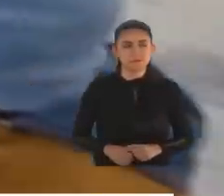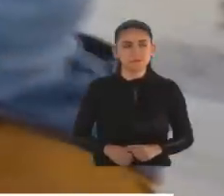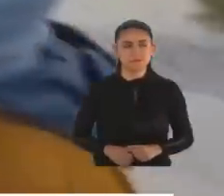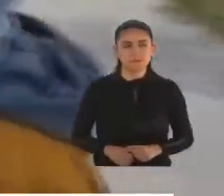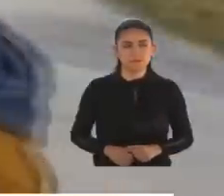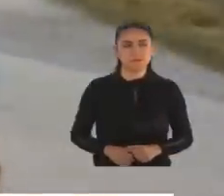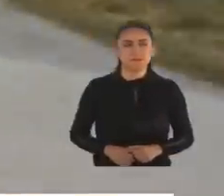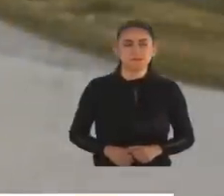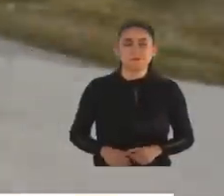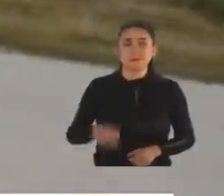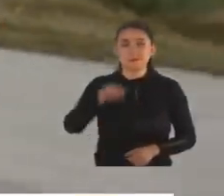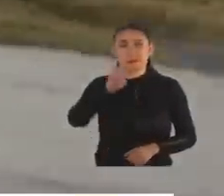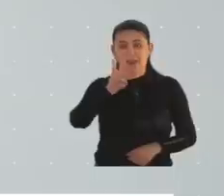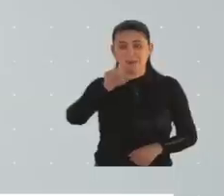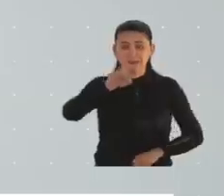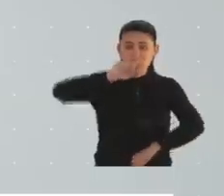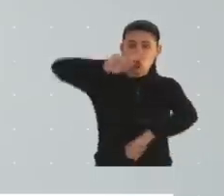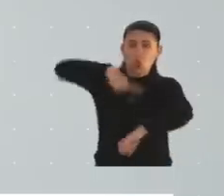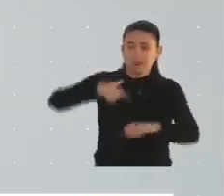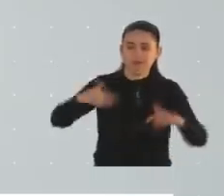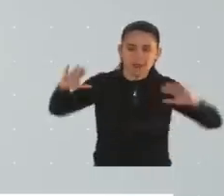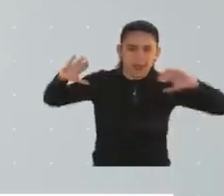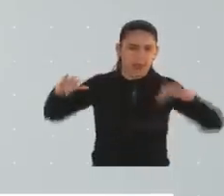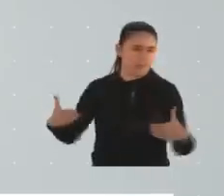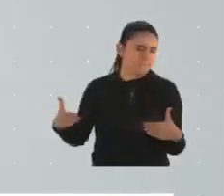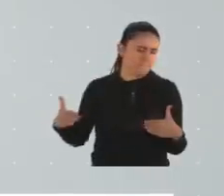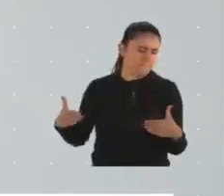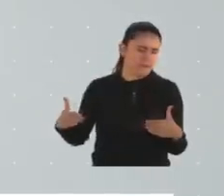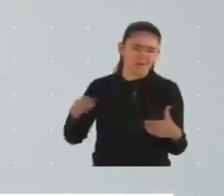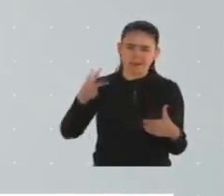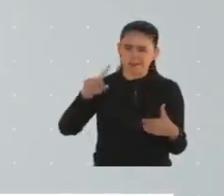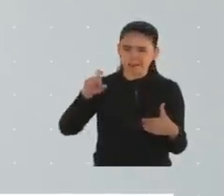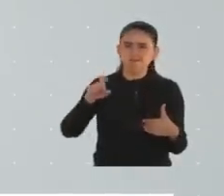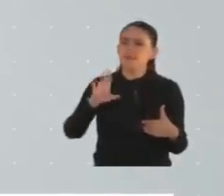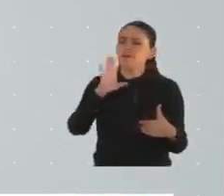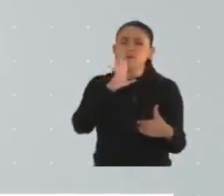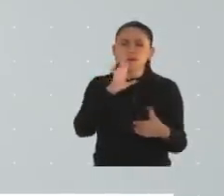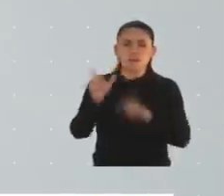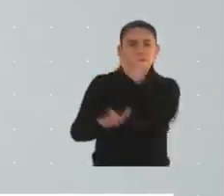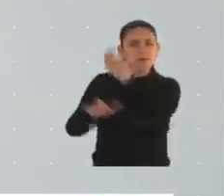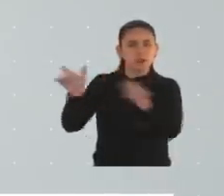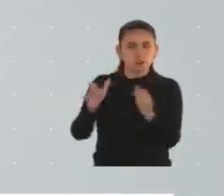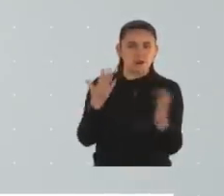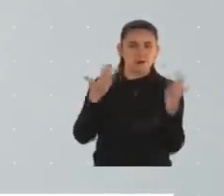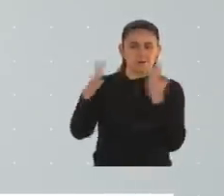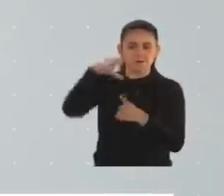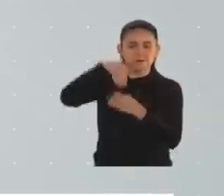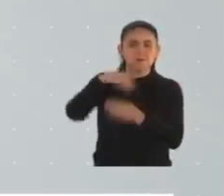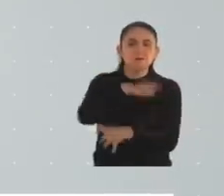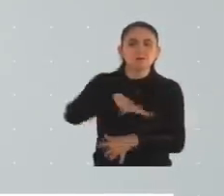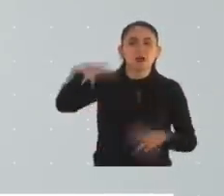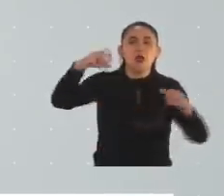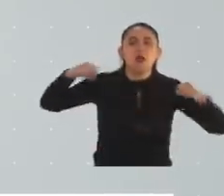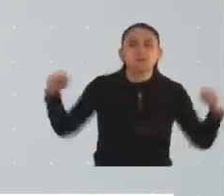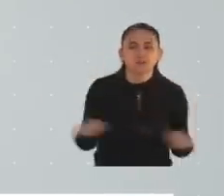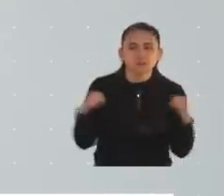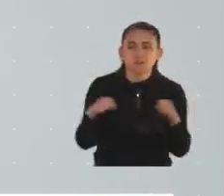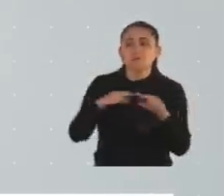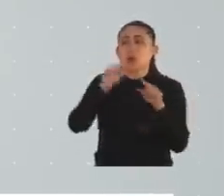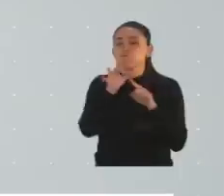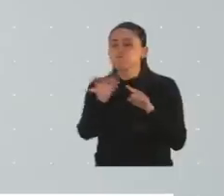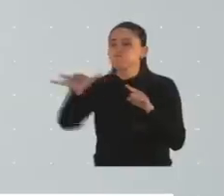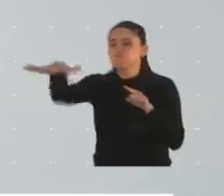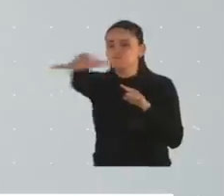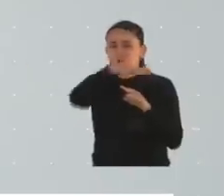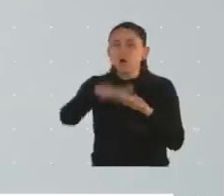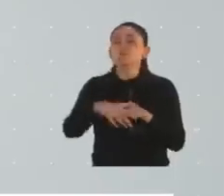Fueron 36 horas de bloqueos en Santander, protagonizadas por comunidades del páramo de Santurbán y del Almorzadero, quienes con